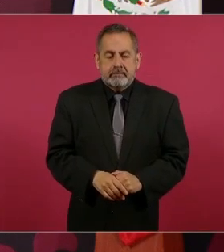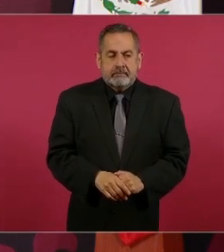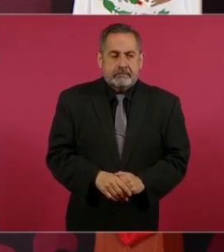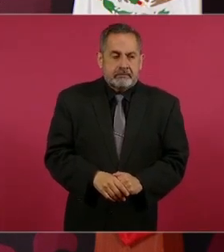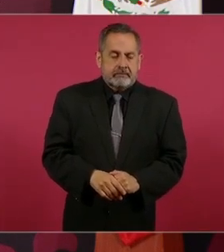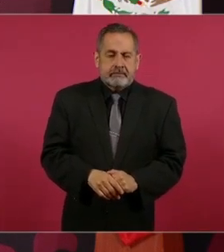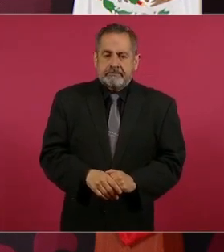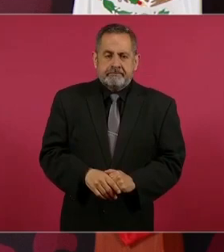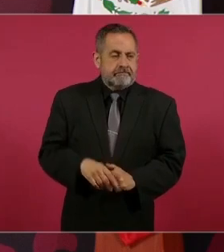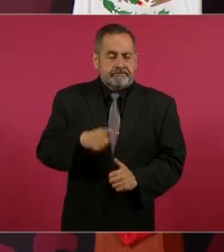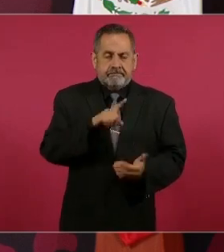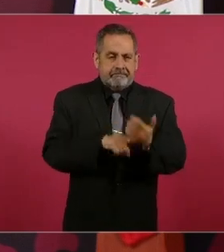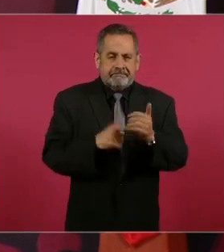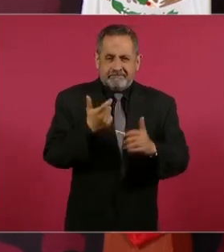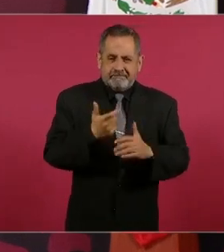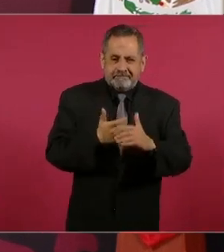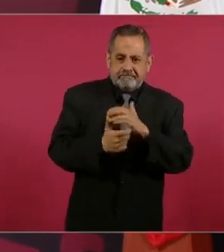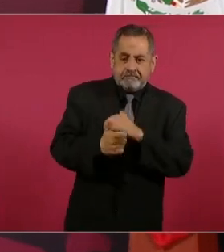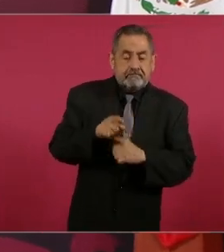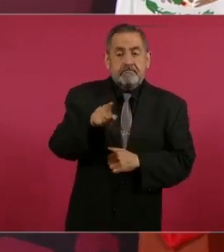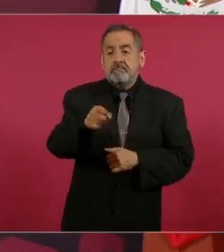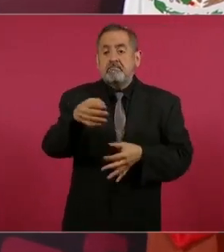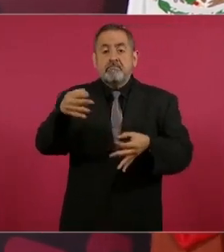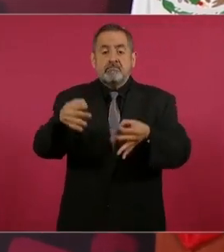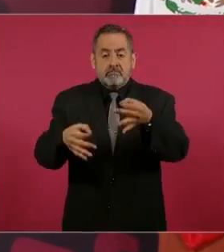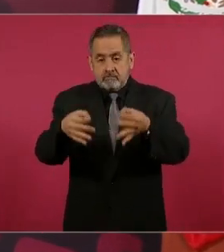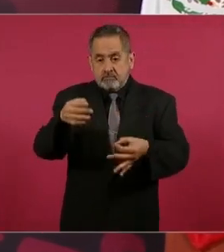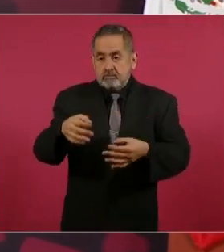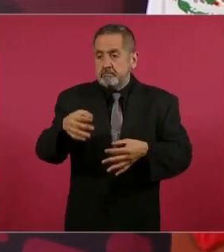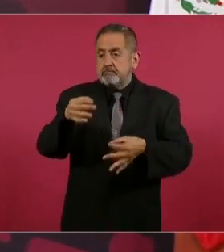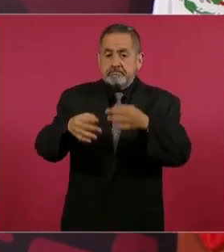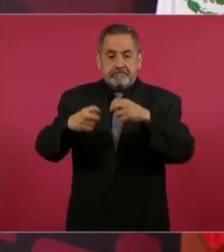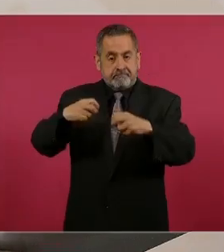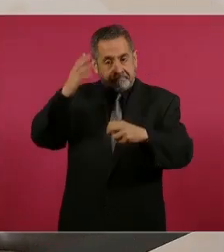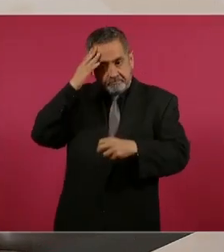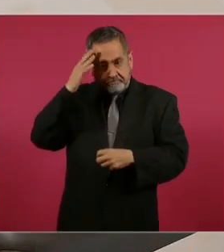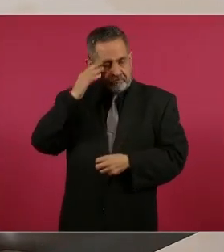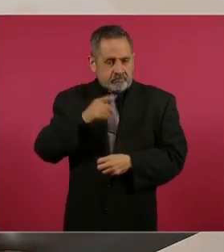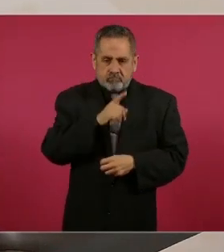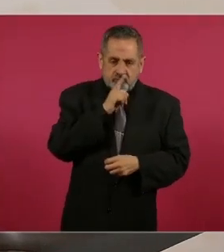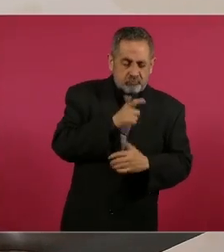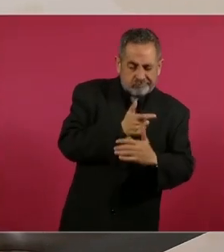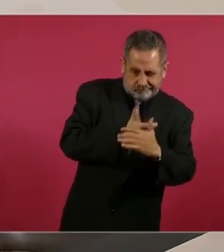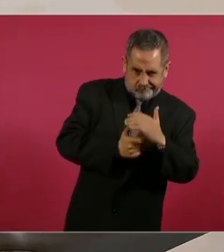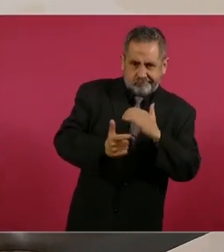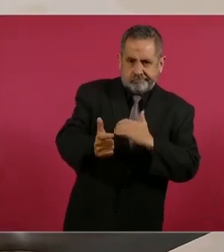y mucho dinero para comprar a jueces, a magistrados, a ministros.